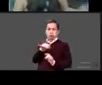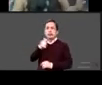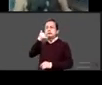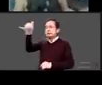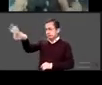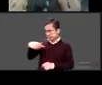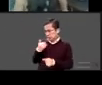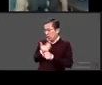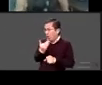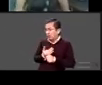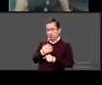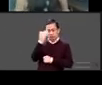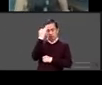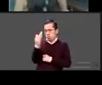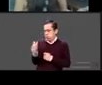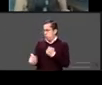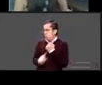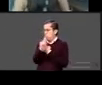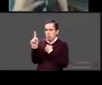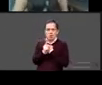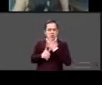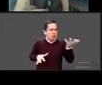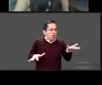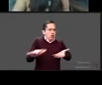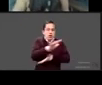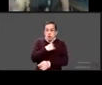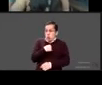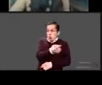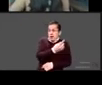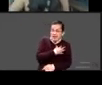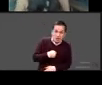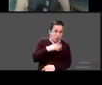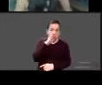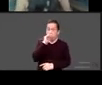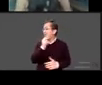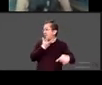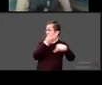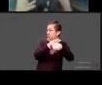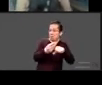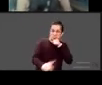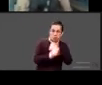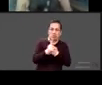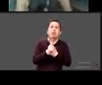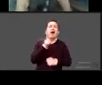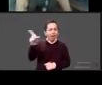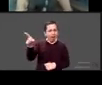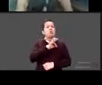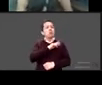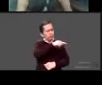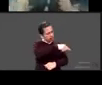mis hijas y con mis hijos, necesito ayuda psicológica, y se hizo una coordinación para que les puedan canalizar a servicios de atención